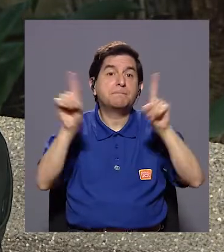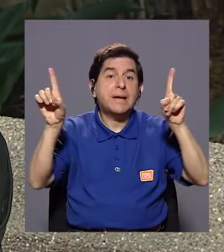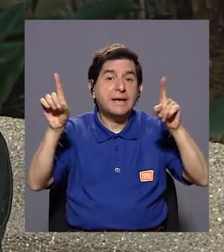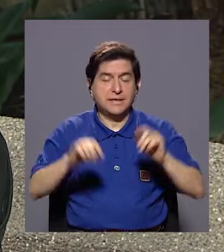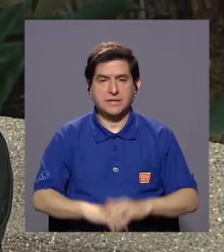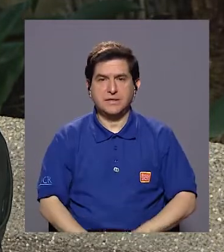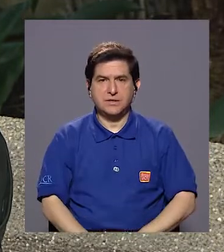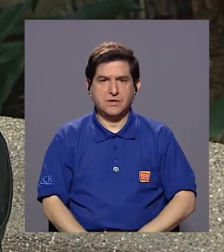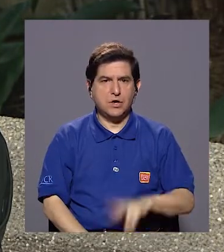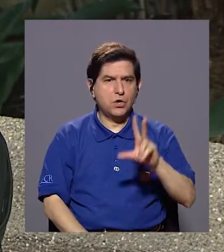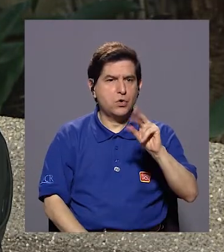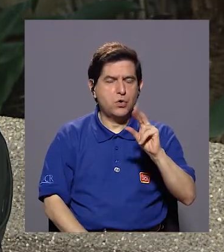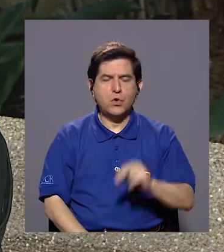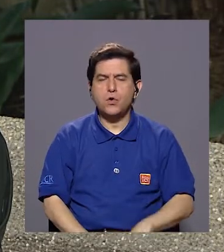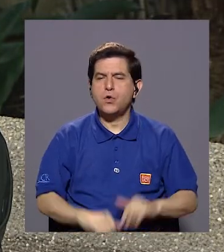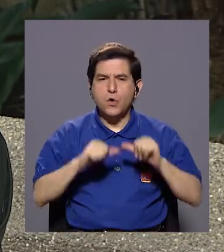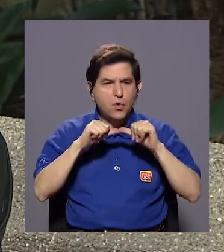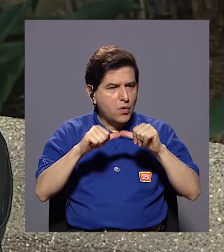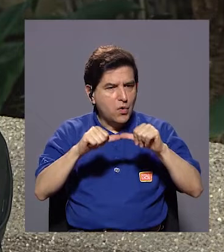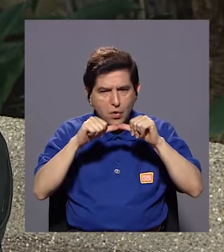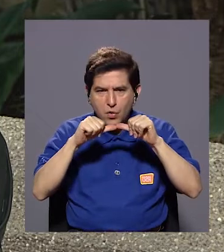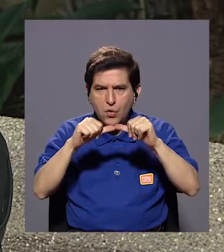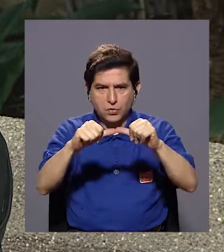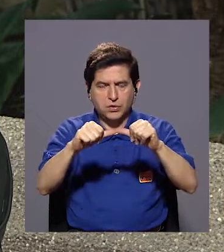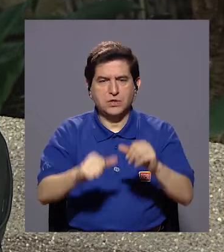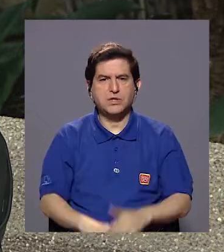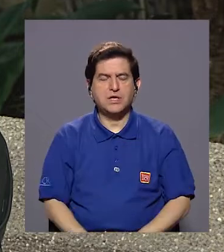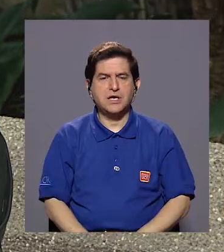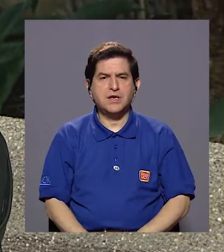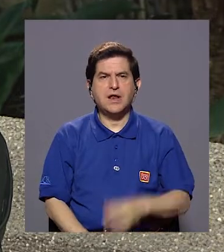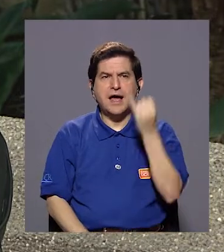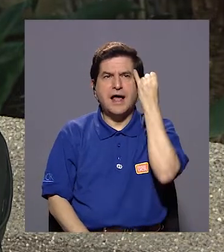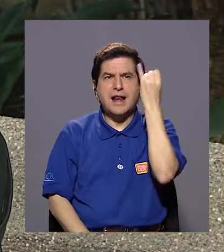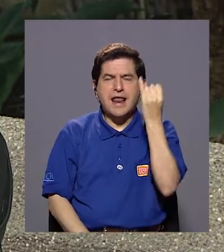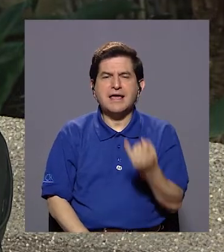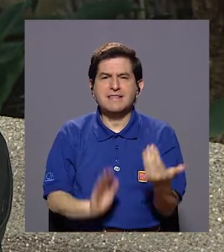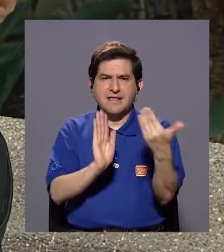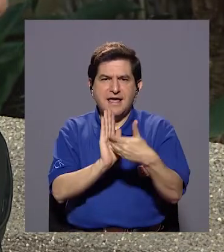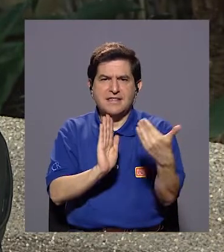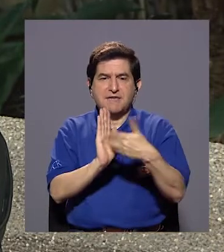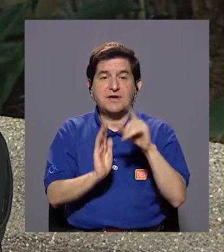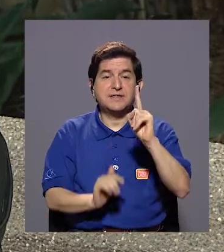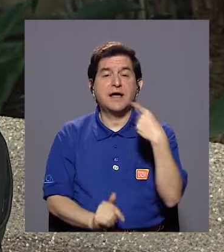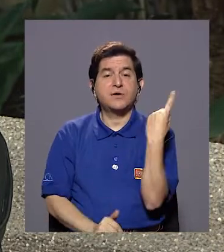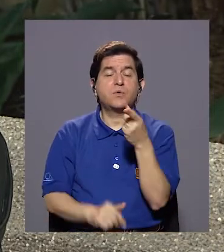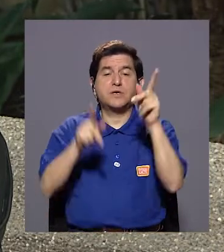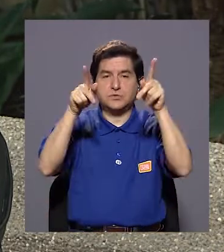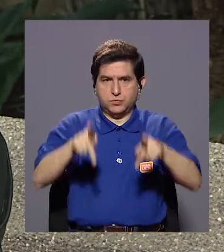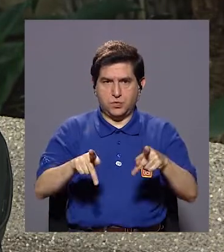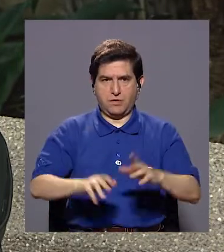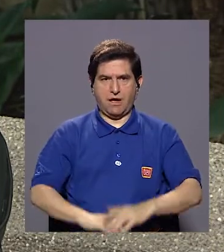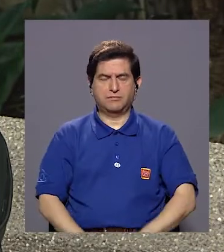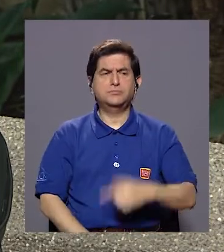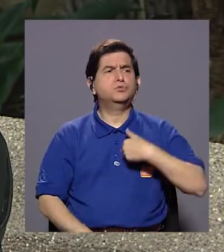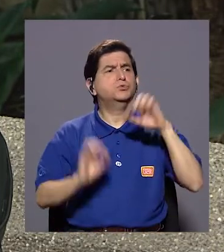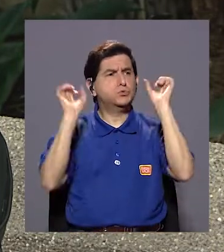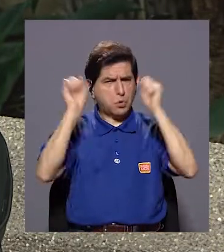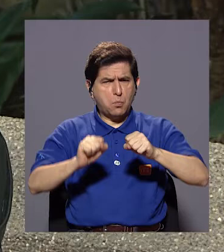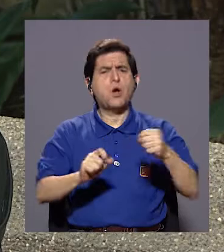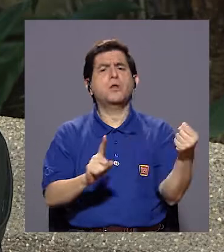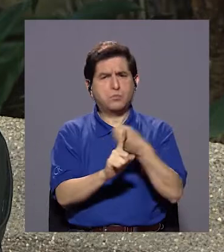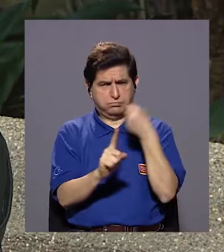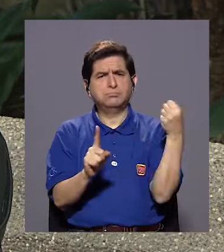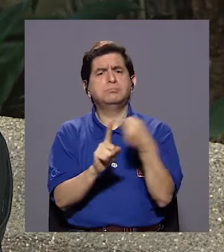que no están siendo constantemente con el ánimo de poderle hacer daño a una sola persona. Digamos, yo puedo